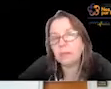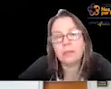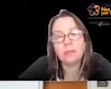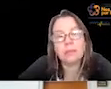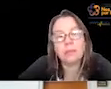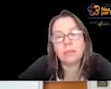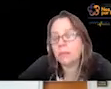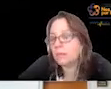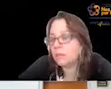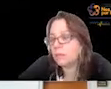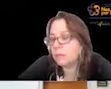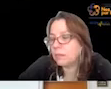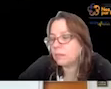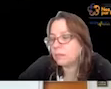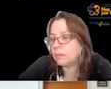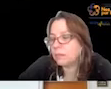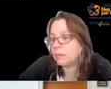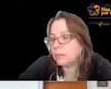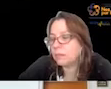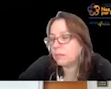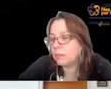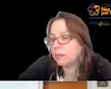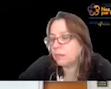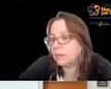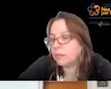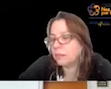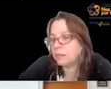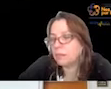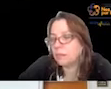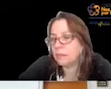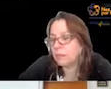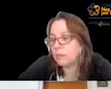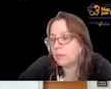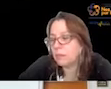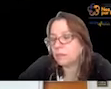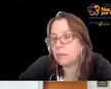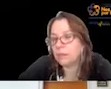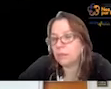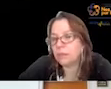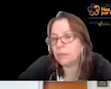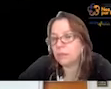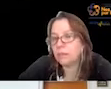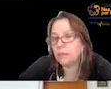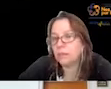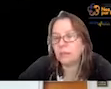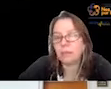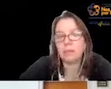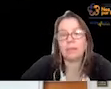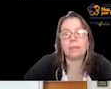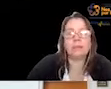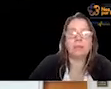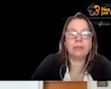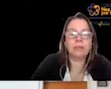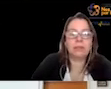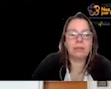archivo, y ahí, bueno, tenemos las indicaciones en cómo llevar una dieta saludable. Y vamos a ver que